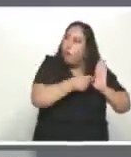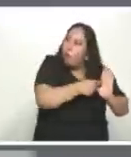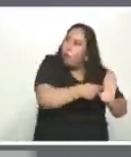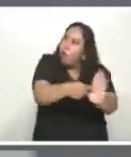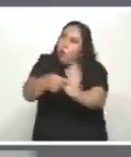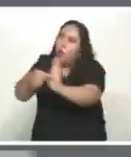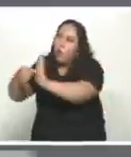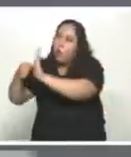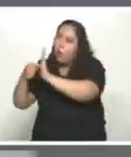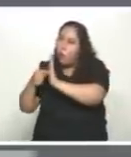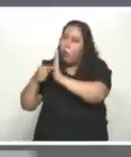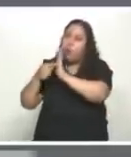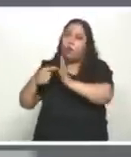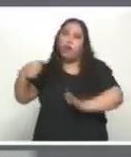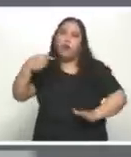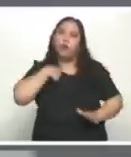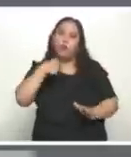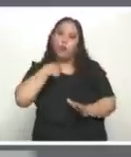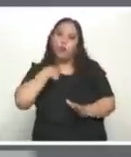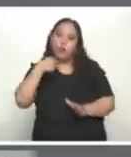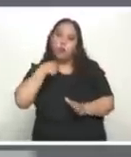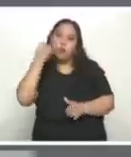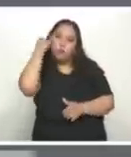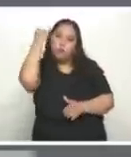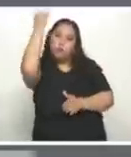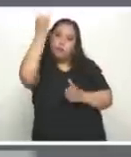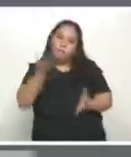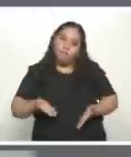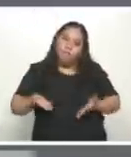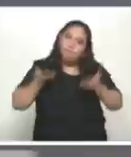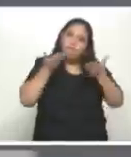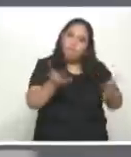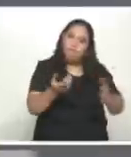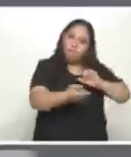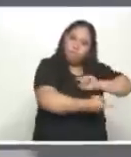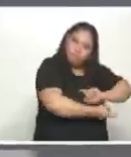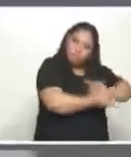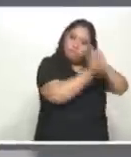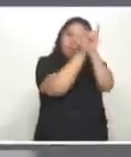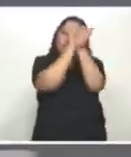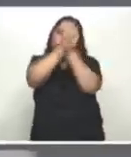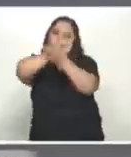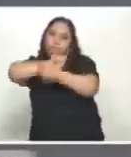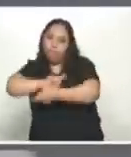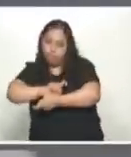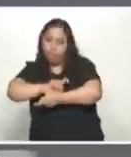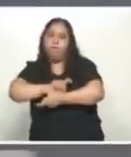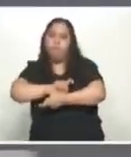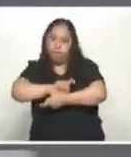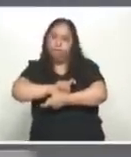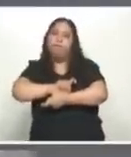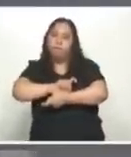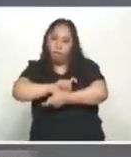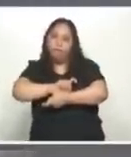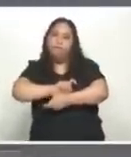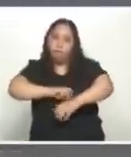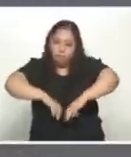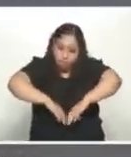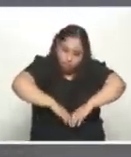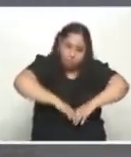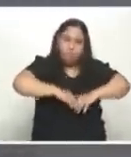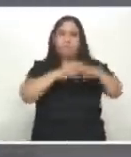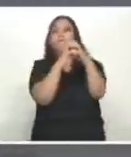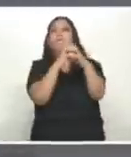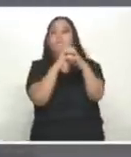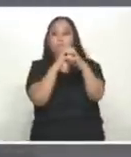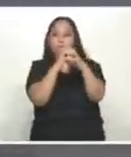una reestructuración para que ayudemos a la educación y la salud. Entonces, claro,